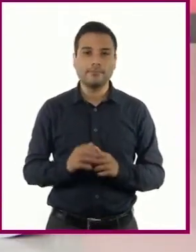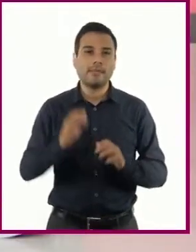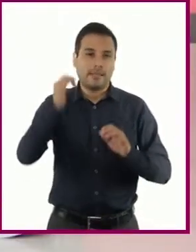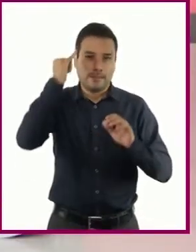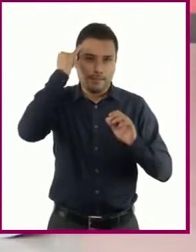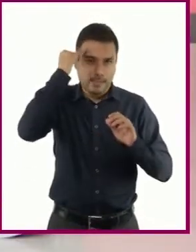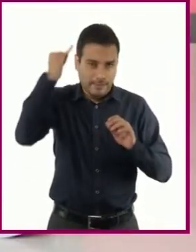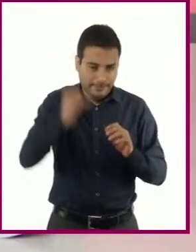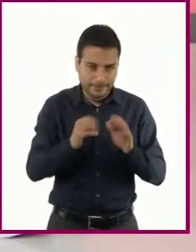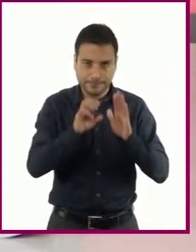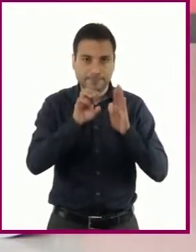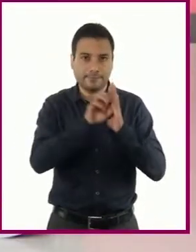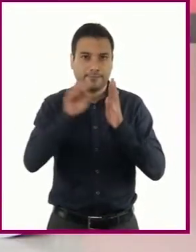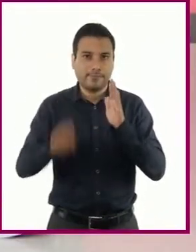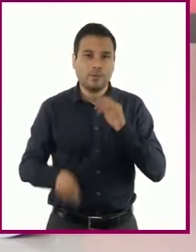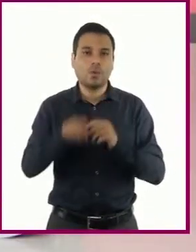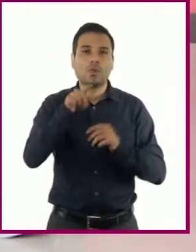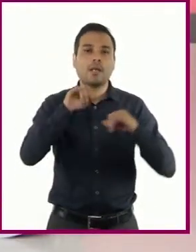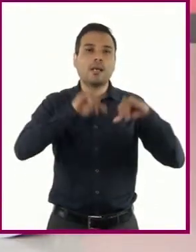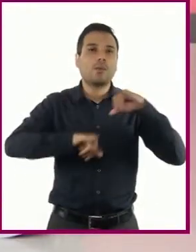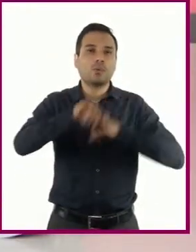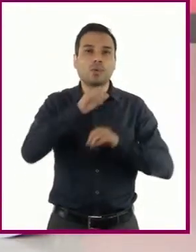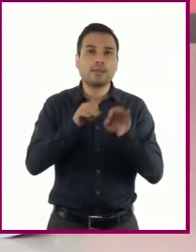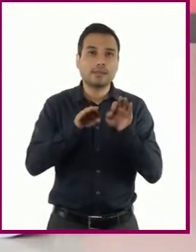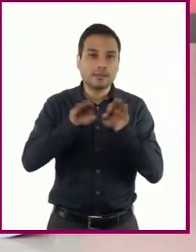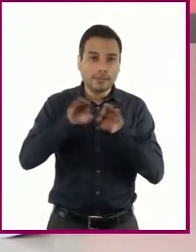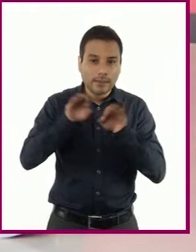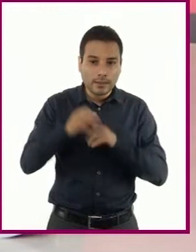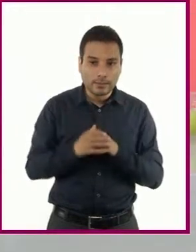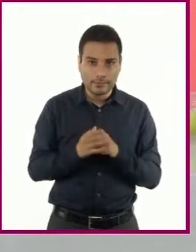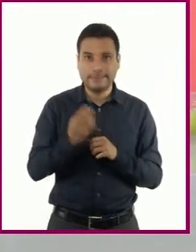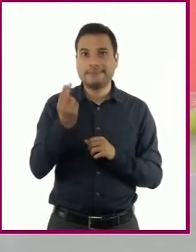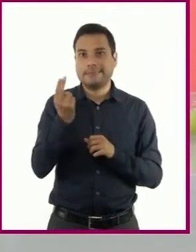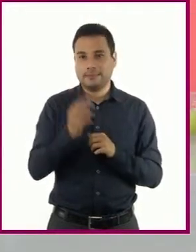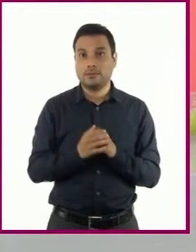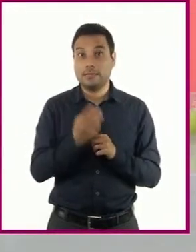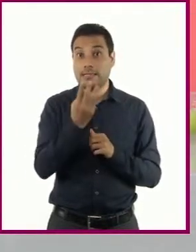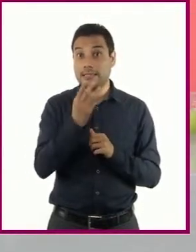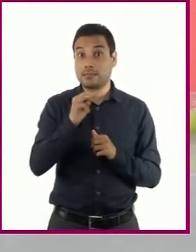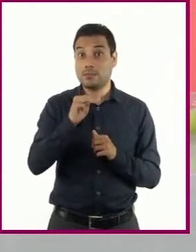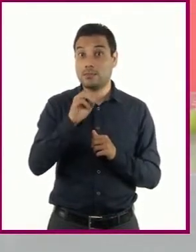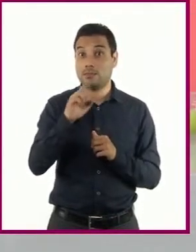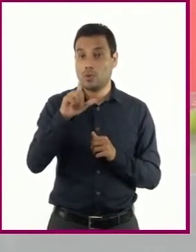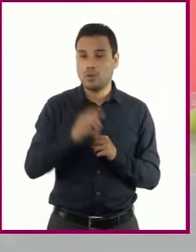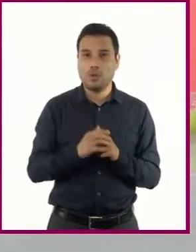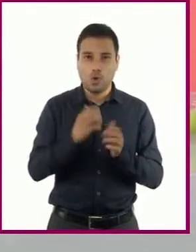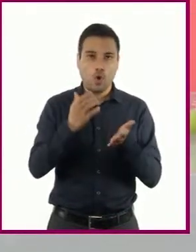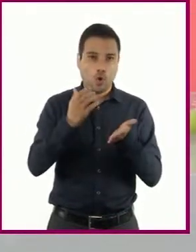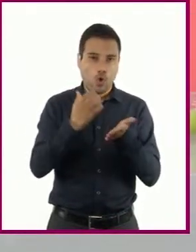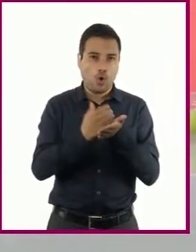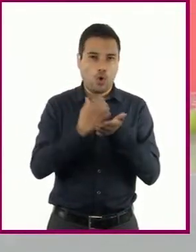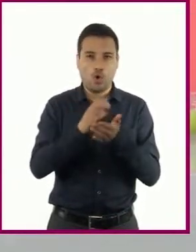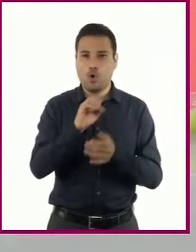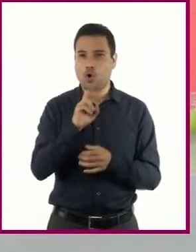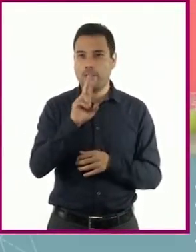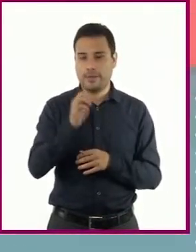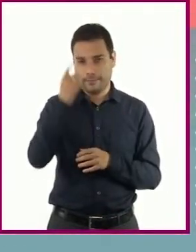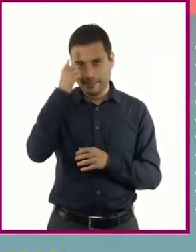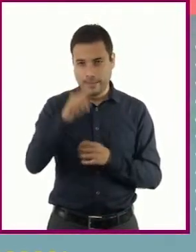imaginen que mientras trabajan en el laboratorio de química necesitan 3 moles de cobre para una reacción